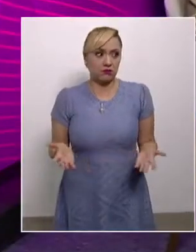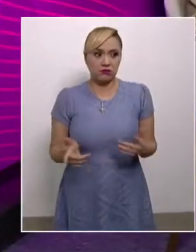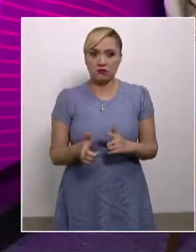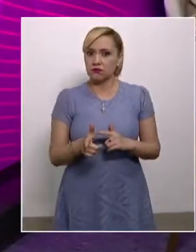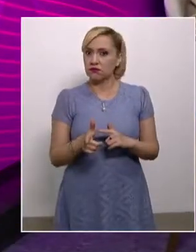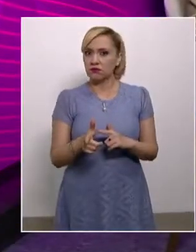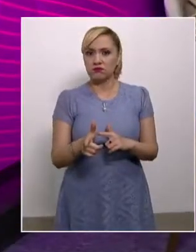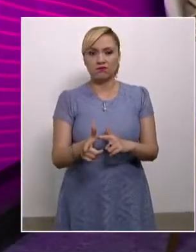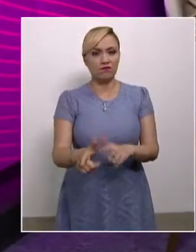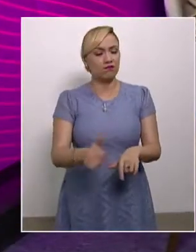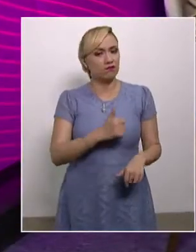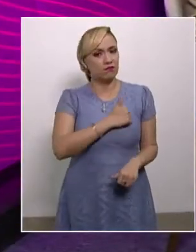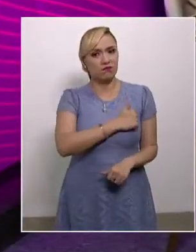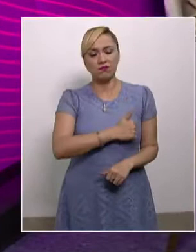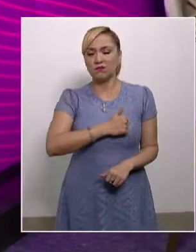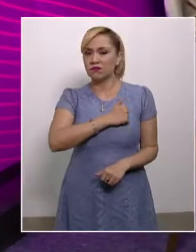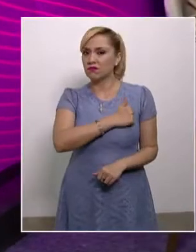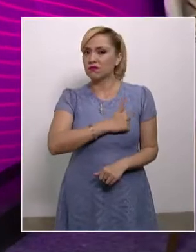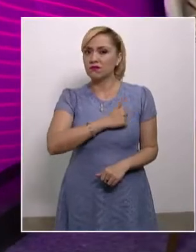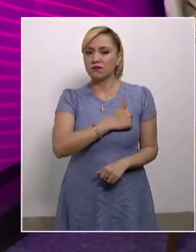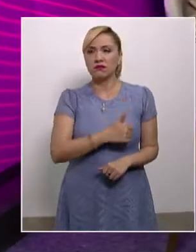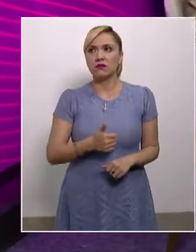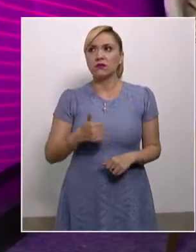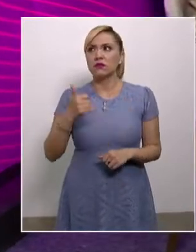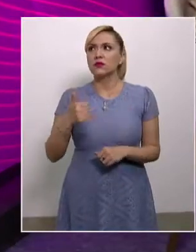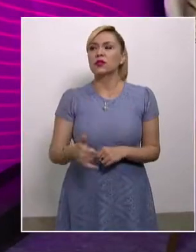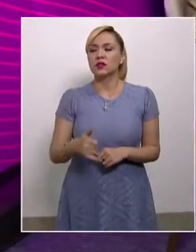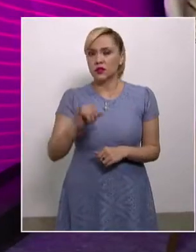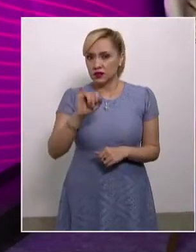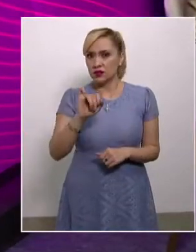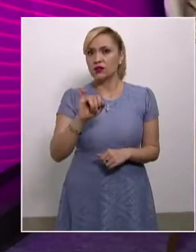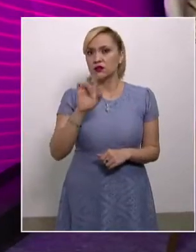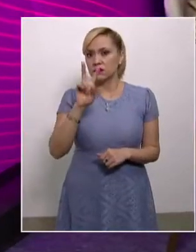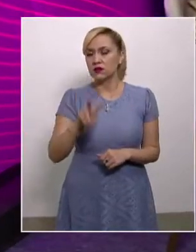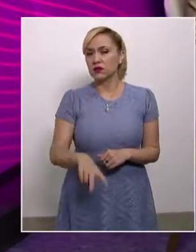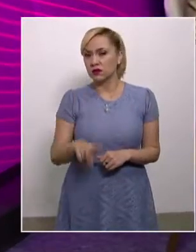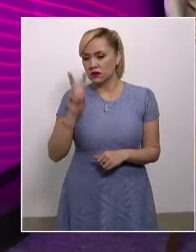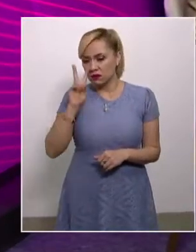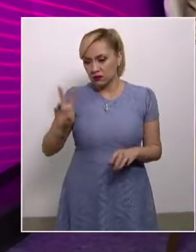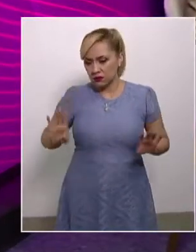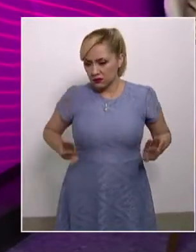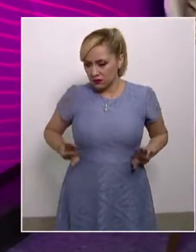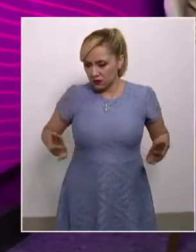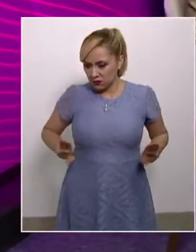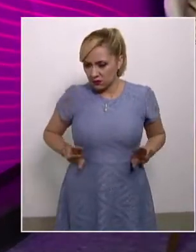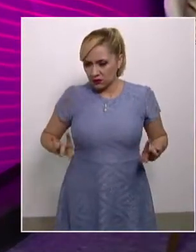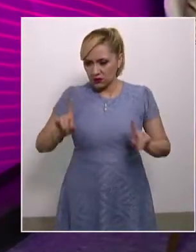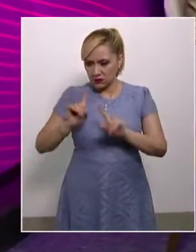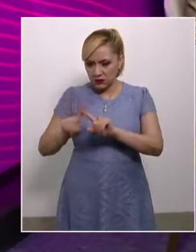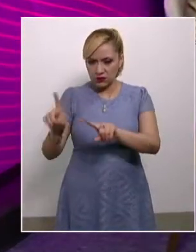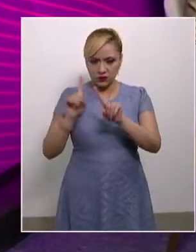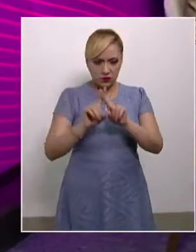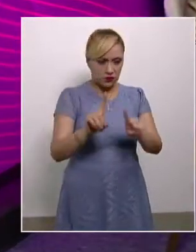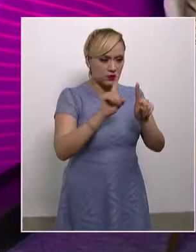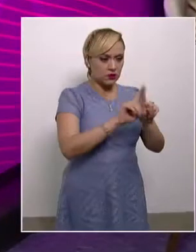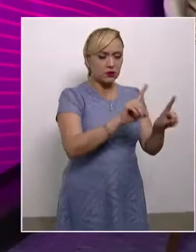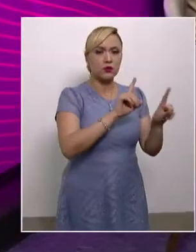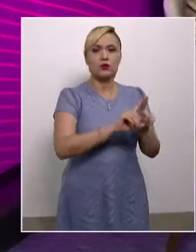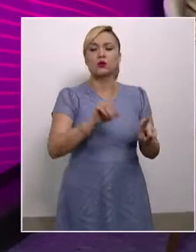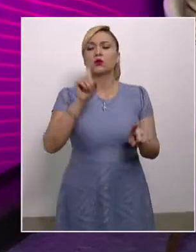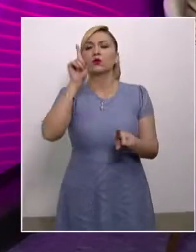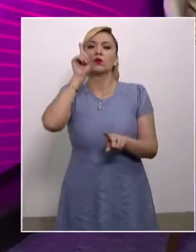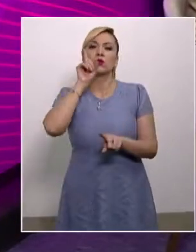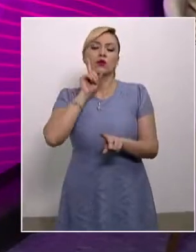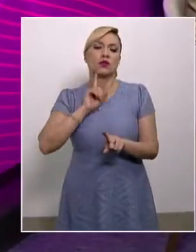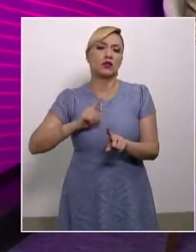continúa lamentablemente y que sí tiene características muy diferentes por tratarse de mujeres,